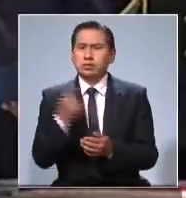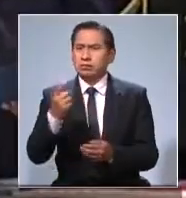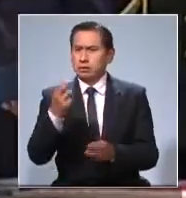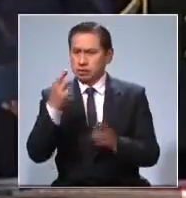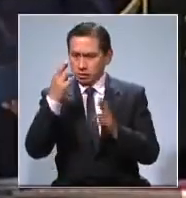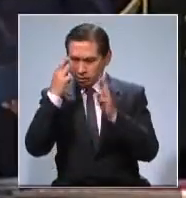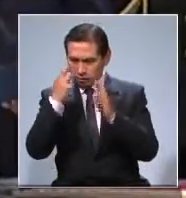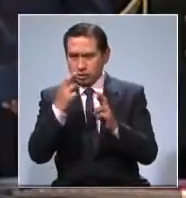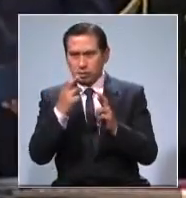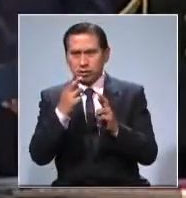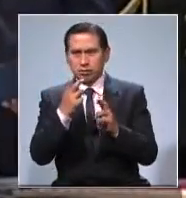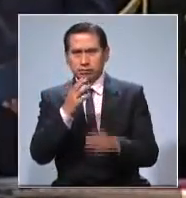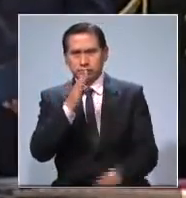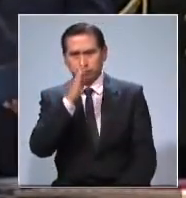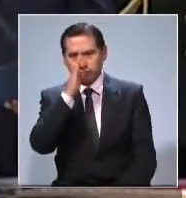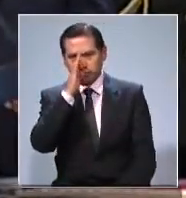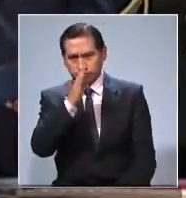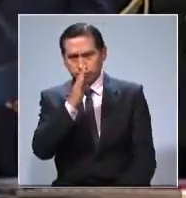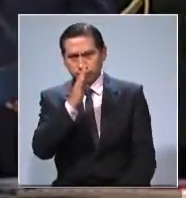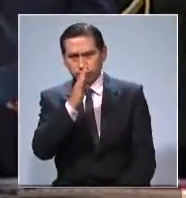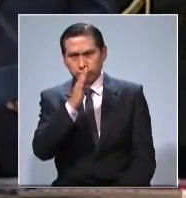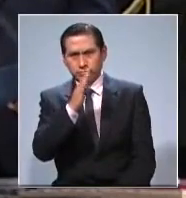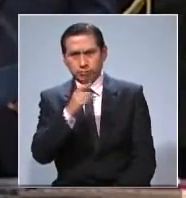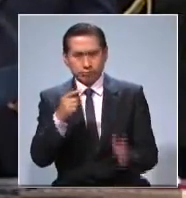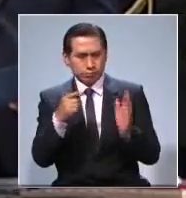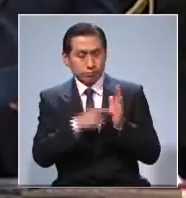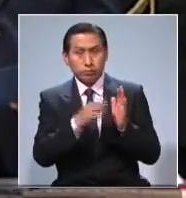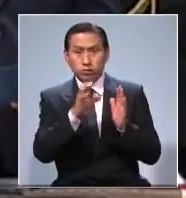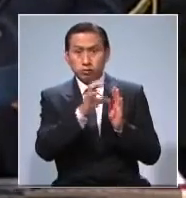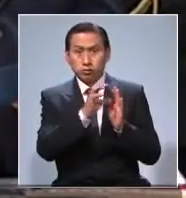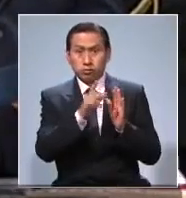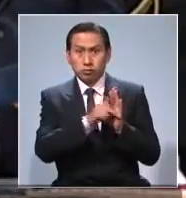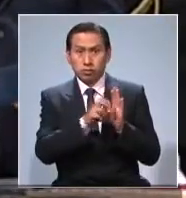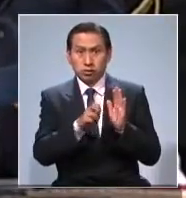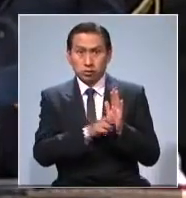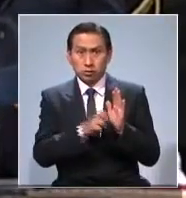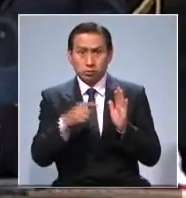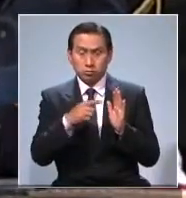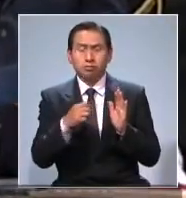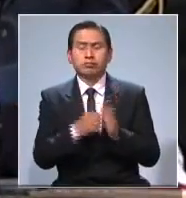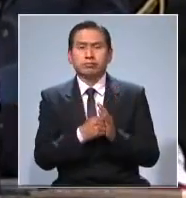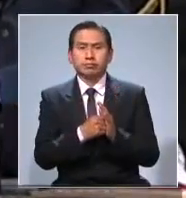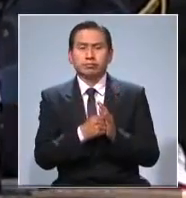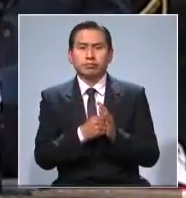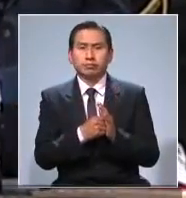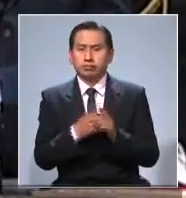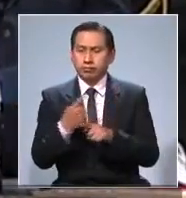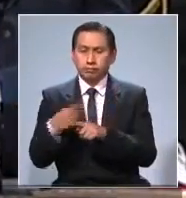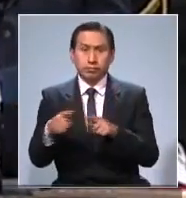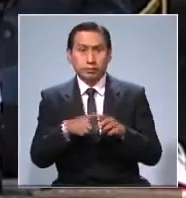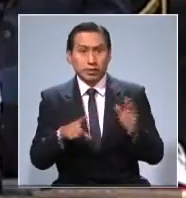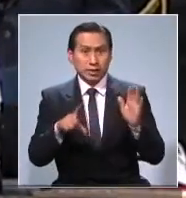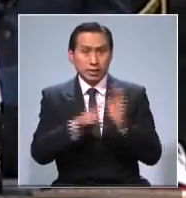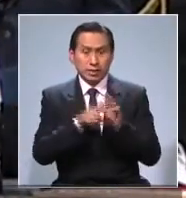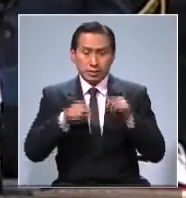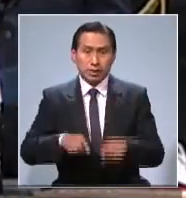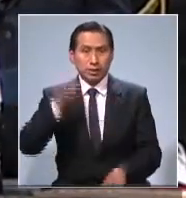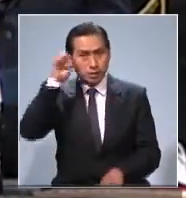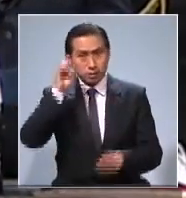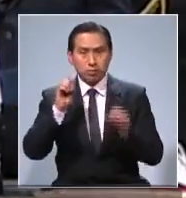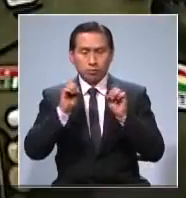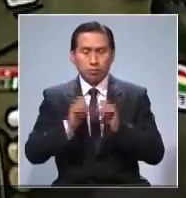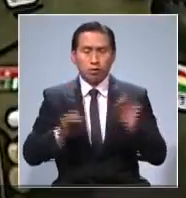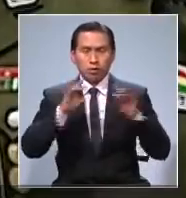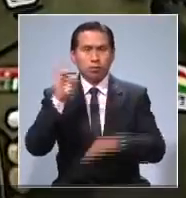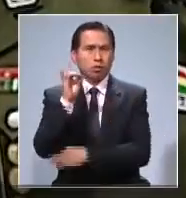estricto cumplimiento y respeto a la Constitución Política del Estado y de las leyes del Estado